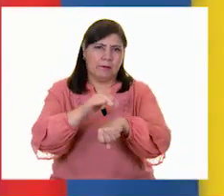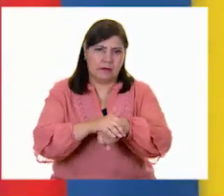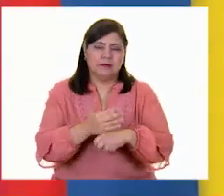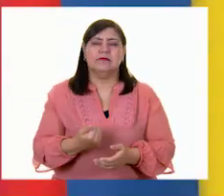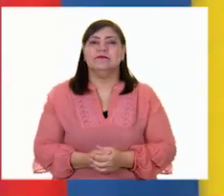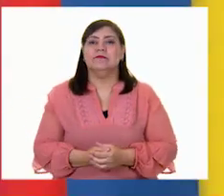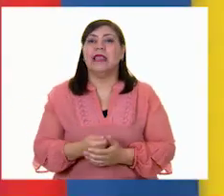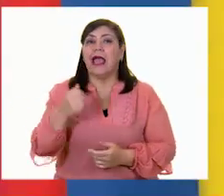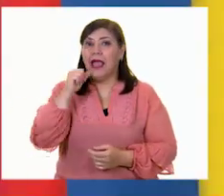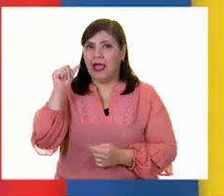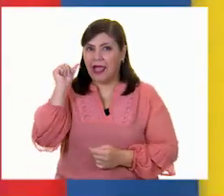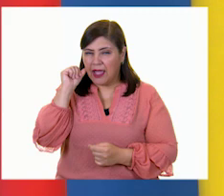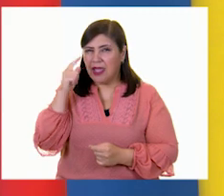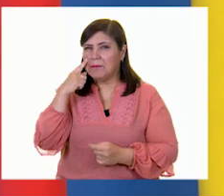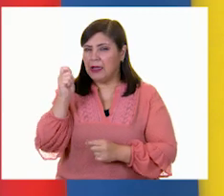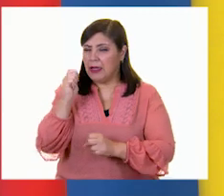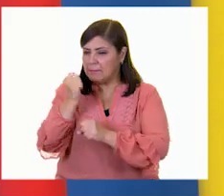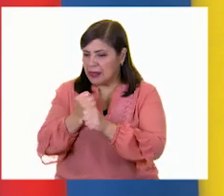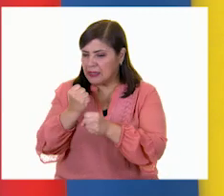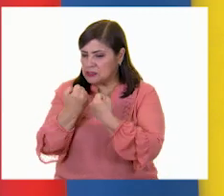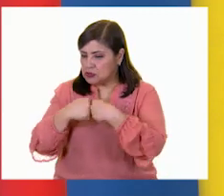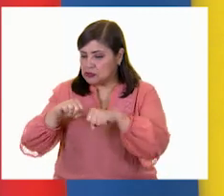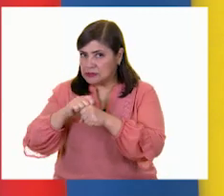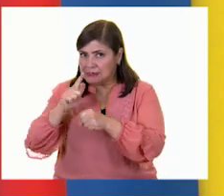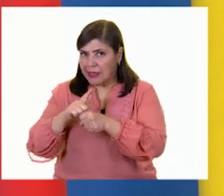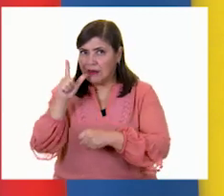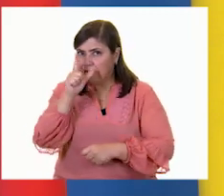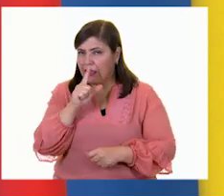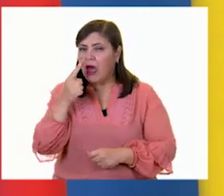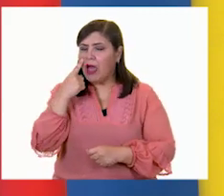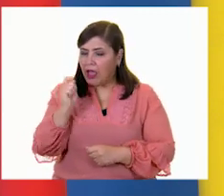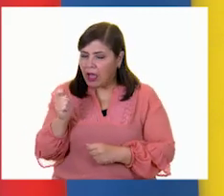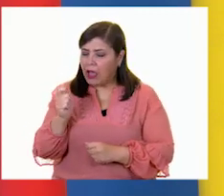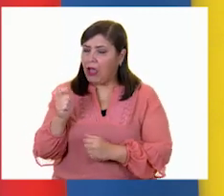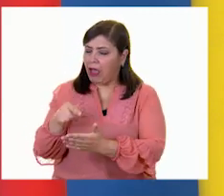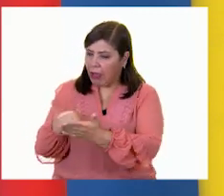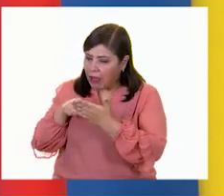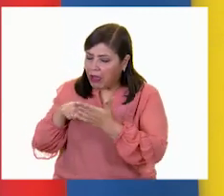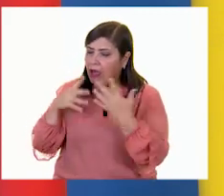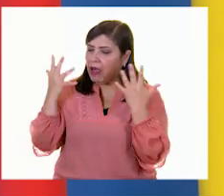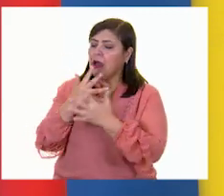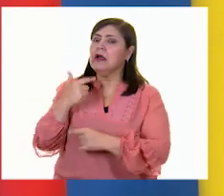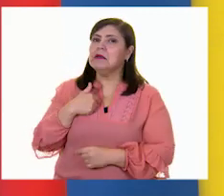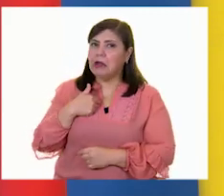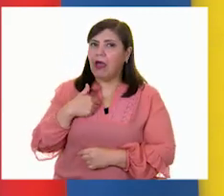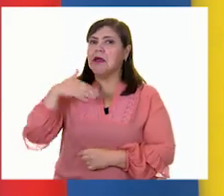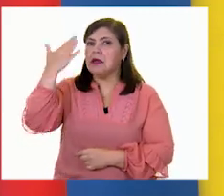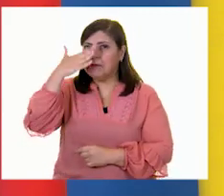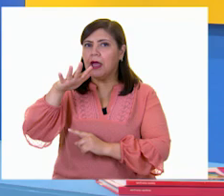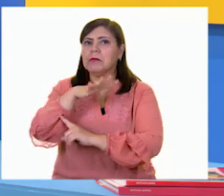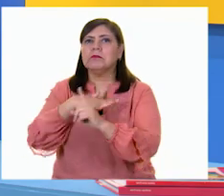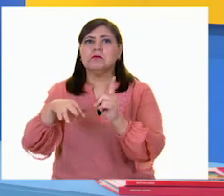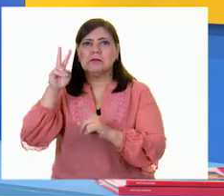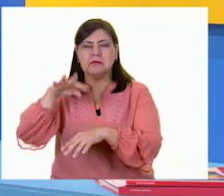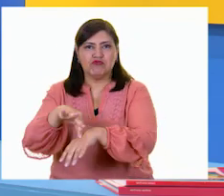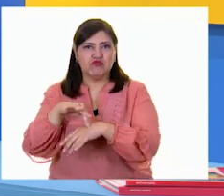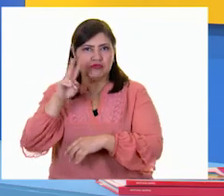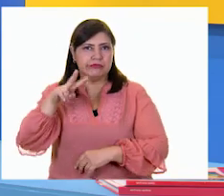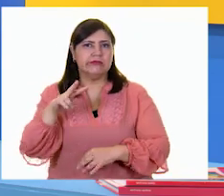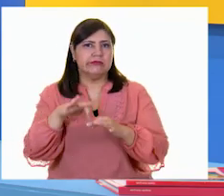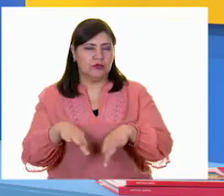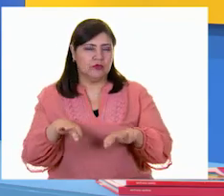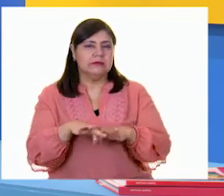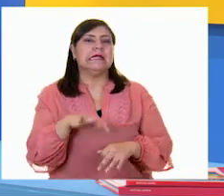iniciamos ayer con esta práctica social del lenguaje ya comenzó a mostrarme ciertos aspectos curiosos de la realidad, Gaby. Qué bueno escuchar